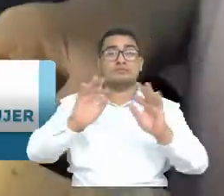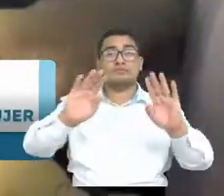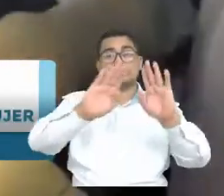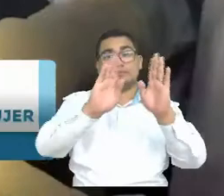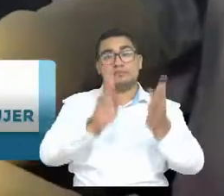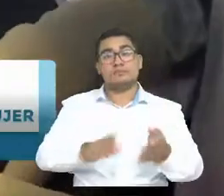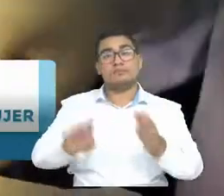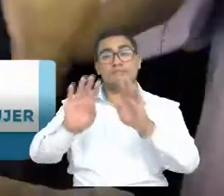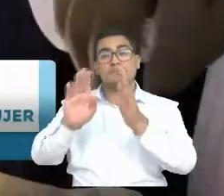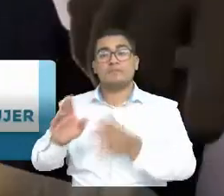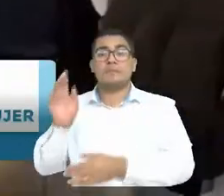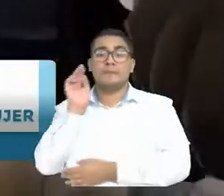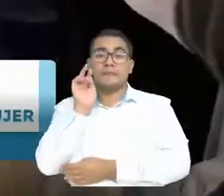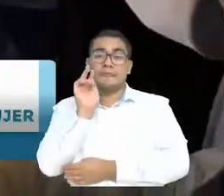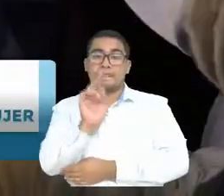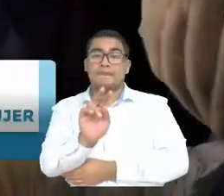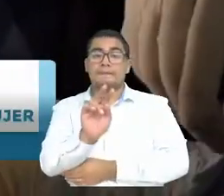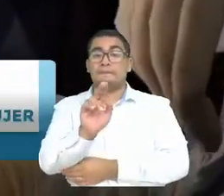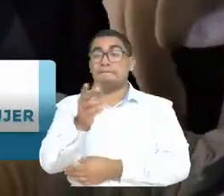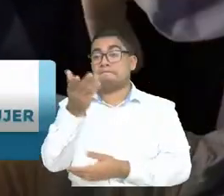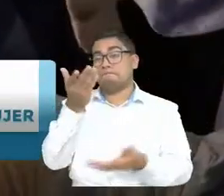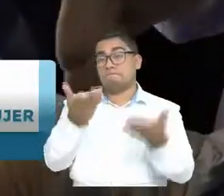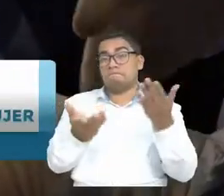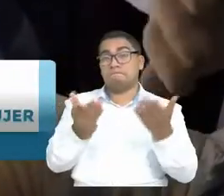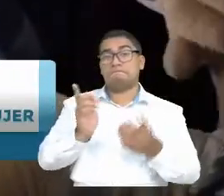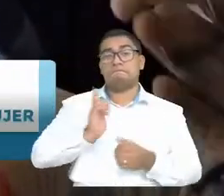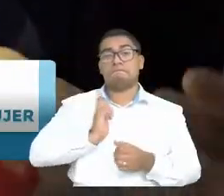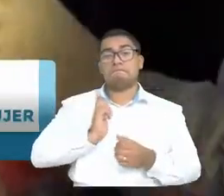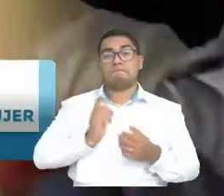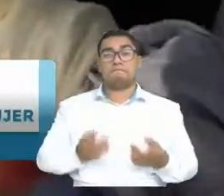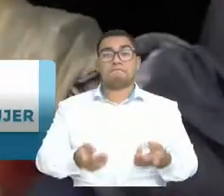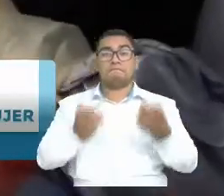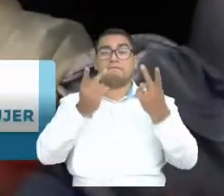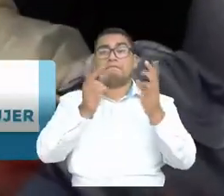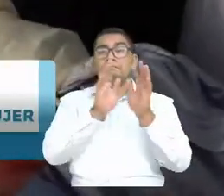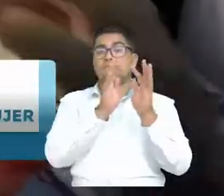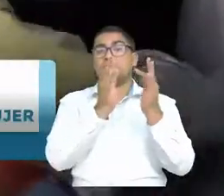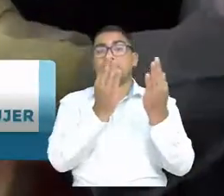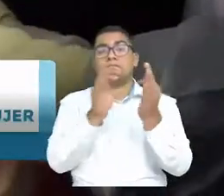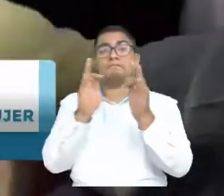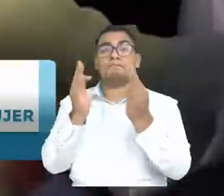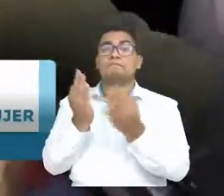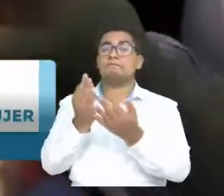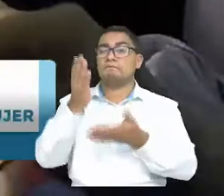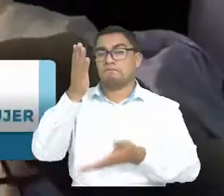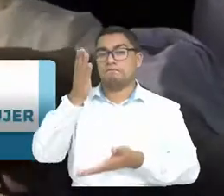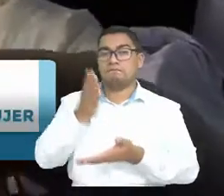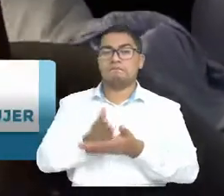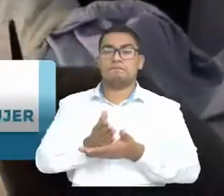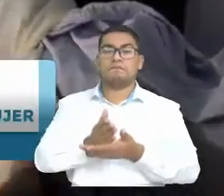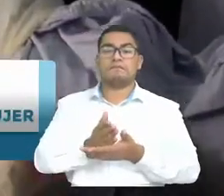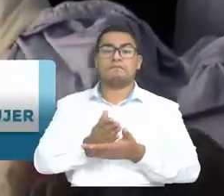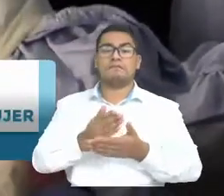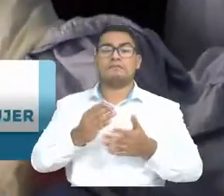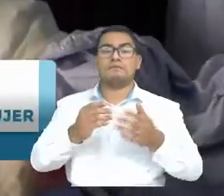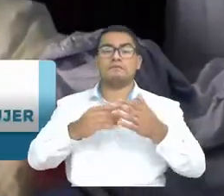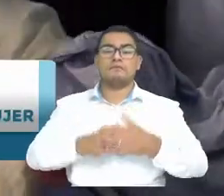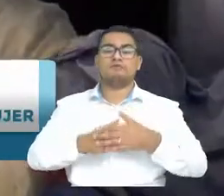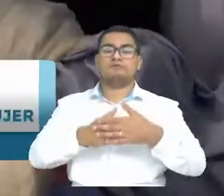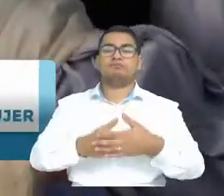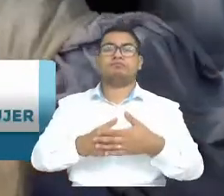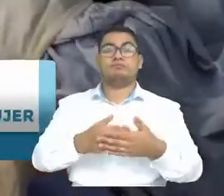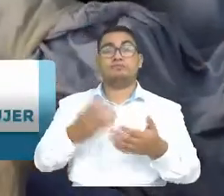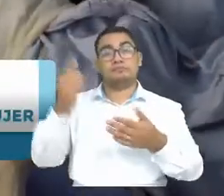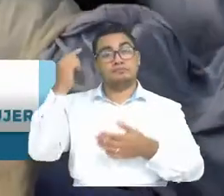viendo ahorita, quizás tienen una vida familiar ya establecida, están planificando, o están embarazadas, o